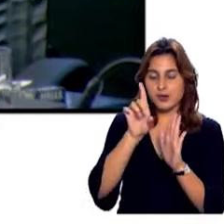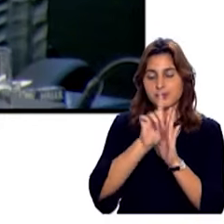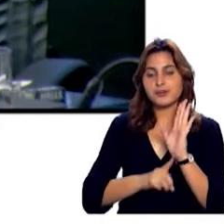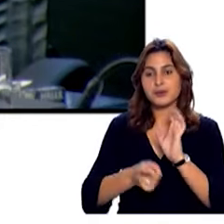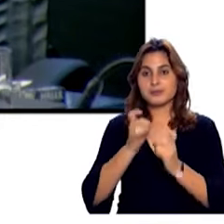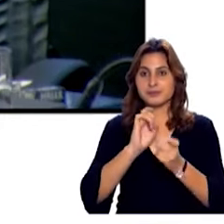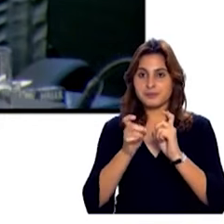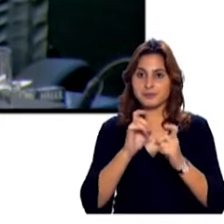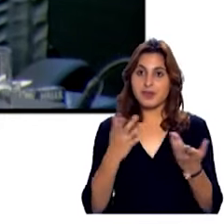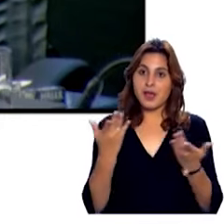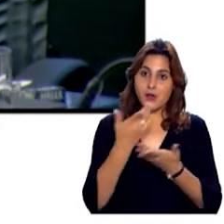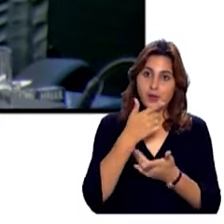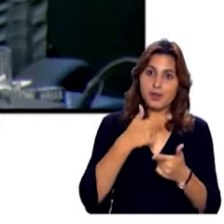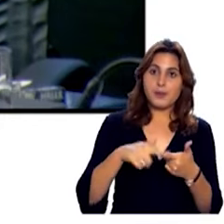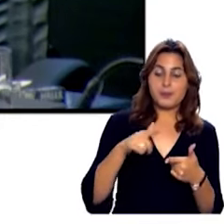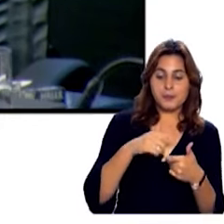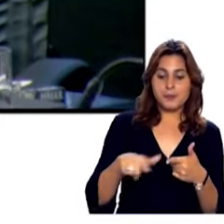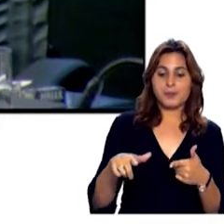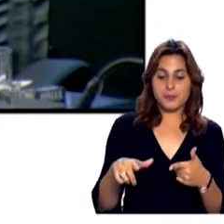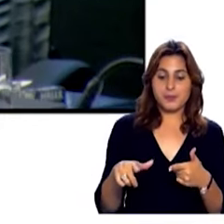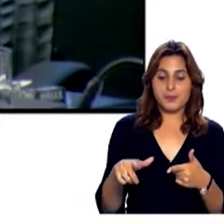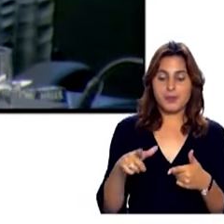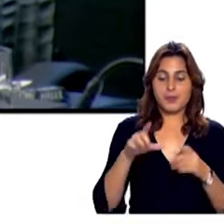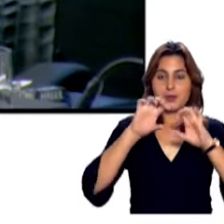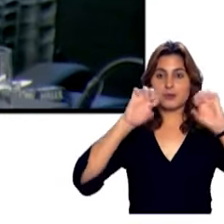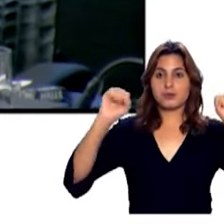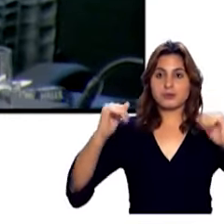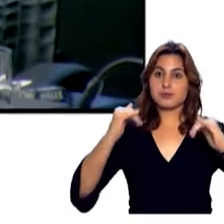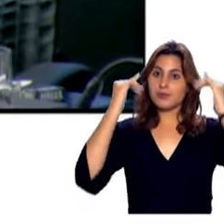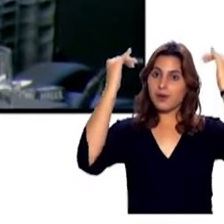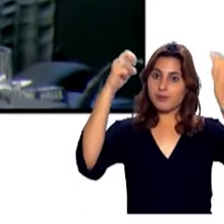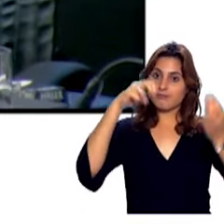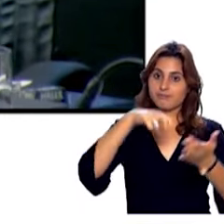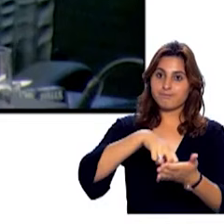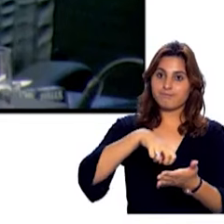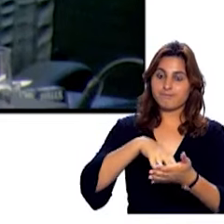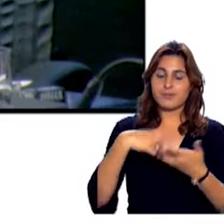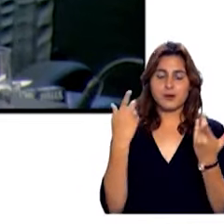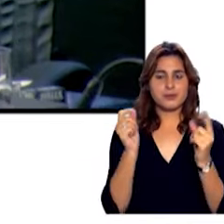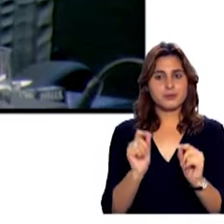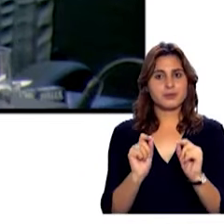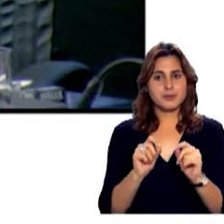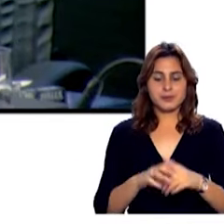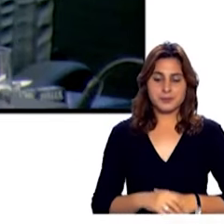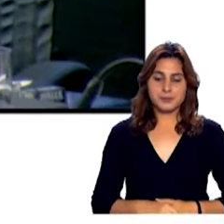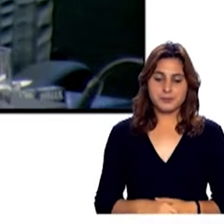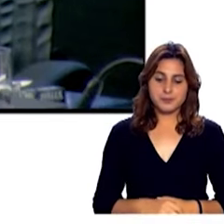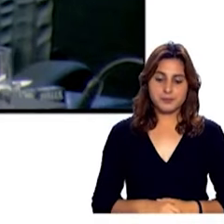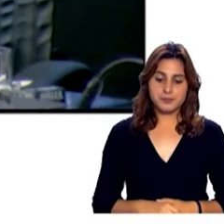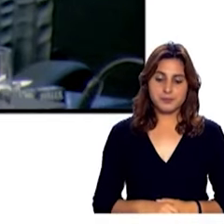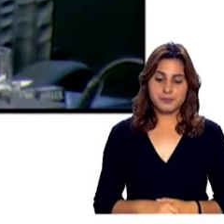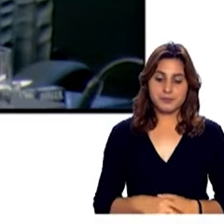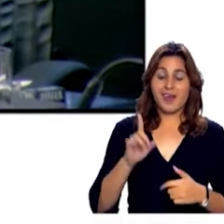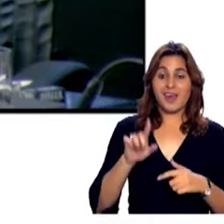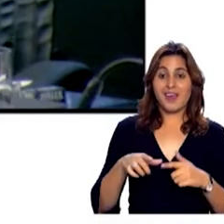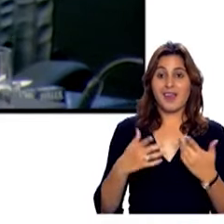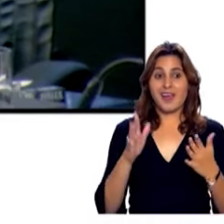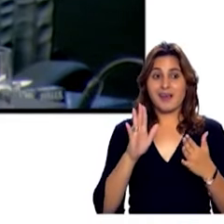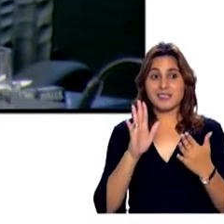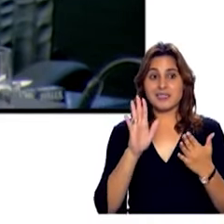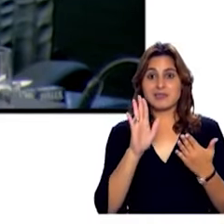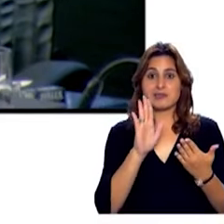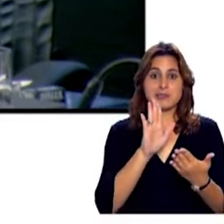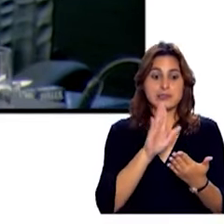el tribunal Supremo V haciendo una interpretación para que los tribunales de abo sepan lo que tienen que hacer estamos esto